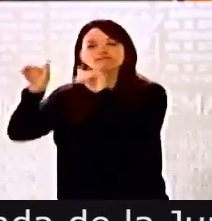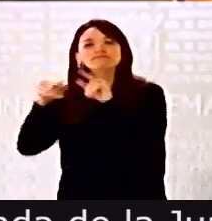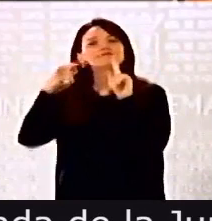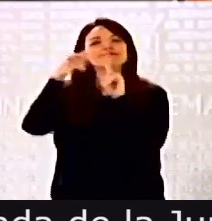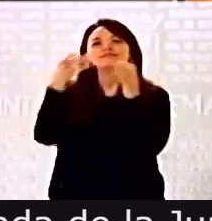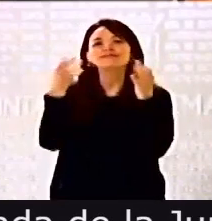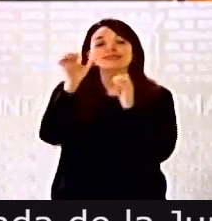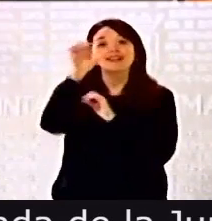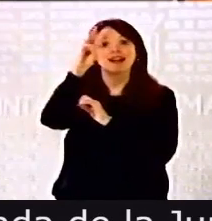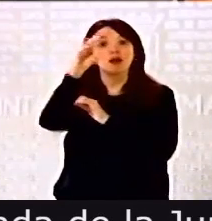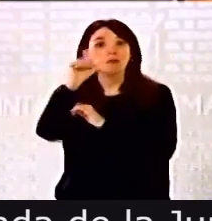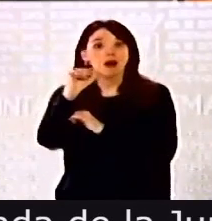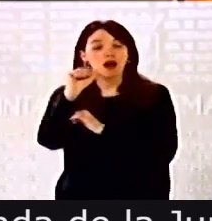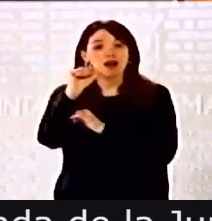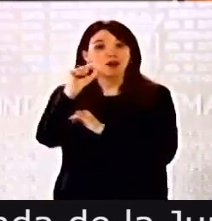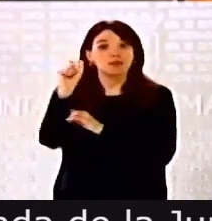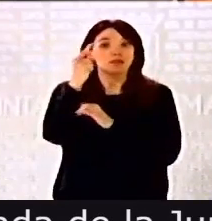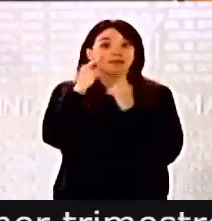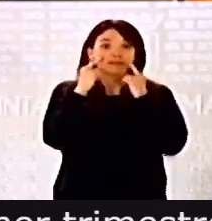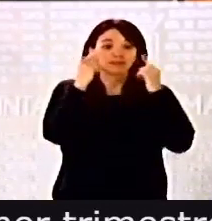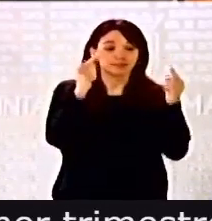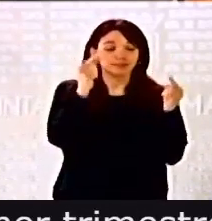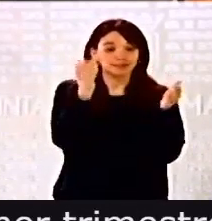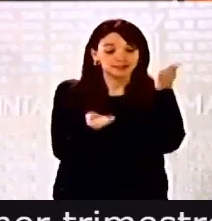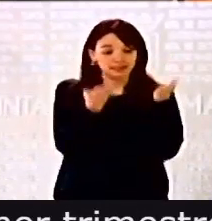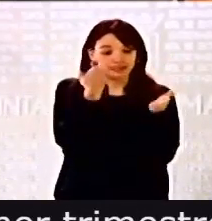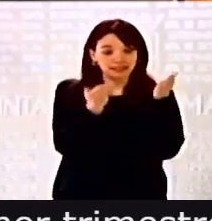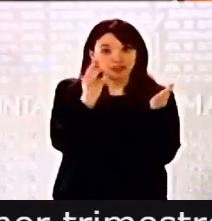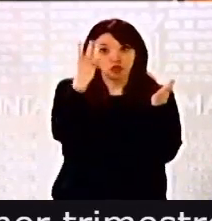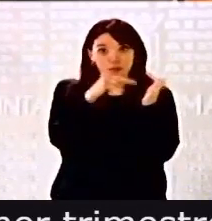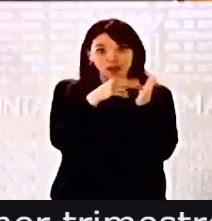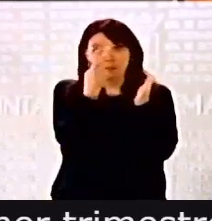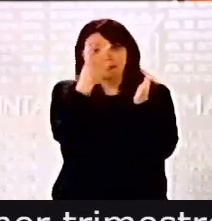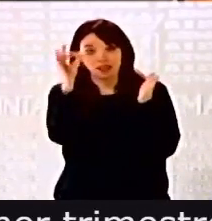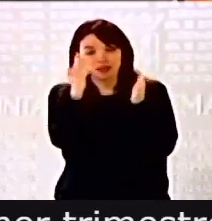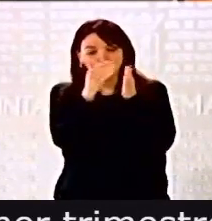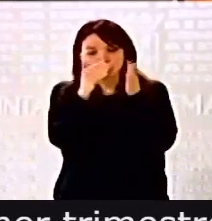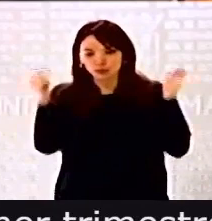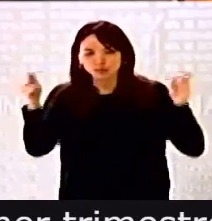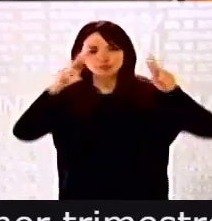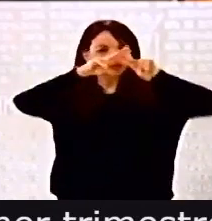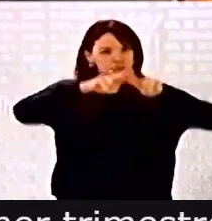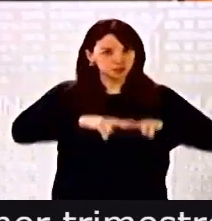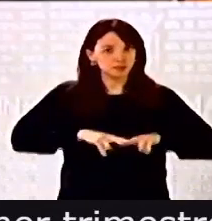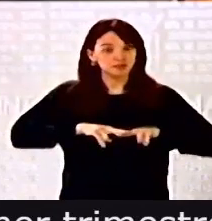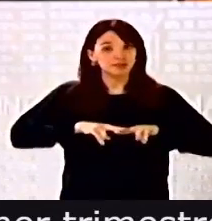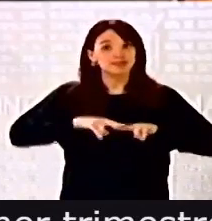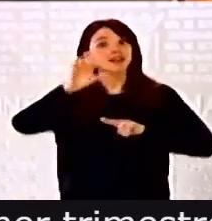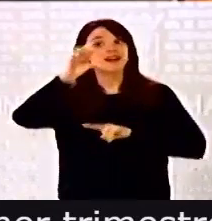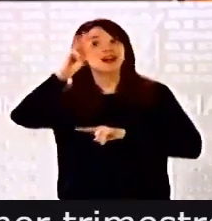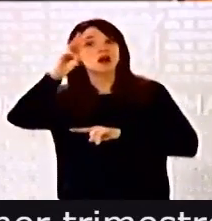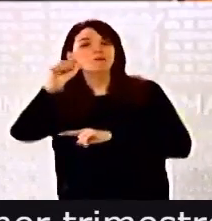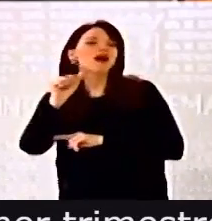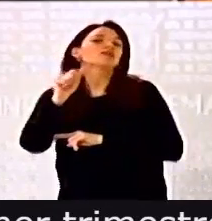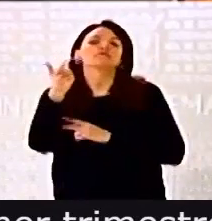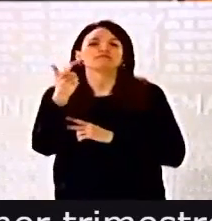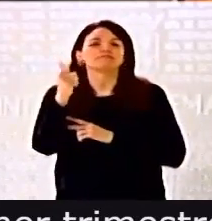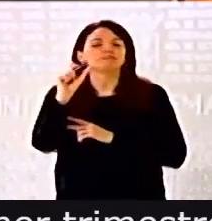del primer trimestre del 2020. Una EPA que, en principio, hay que decir que no va a reflejar ni